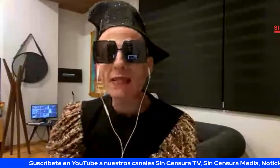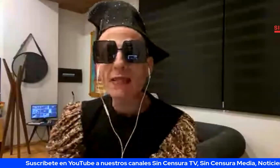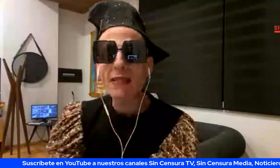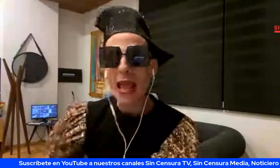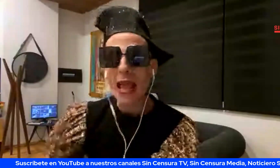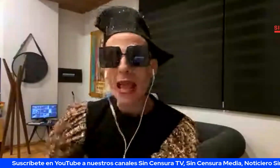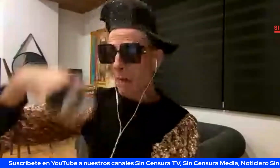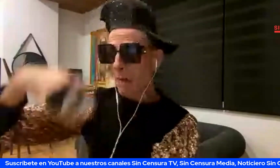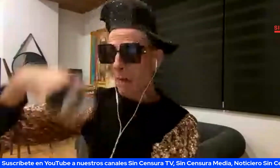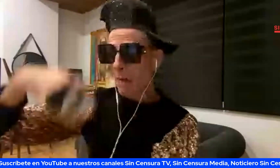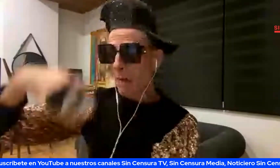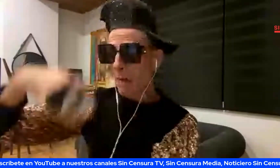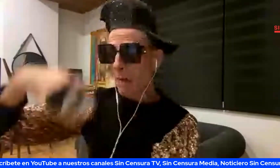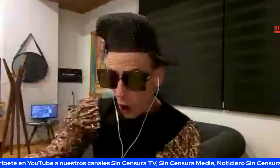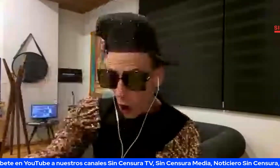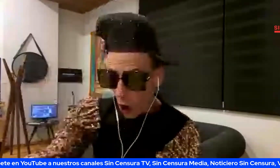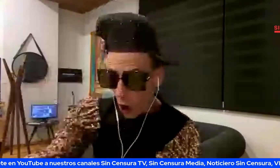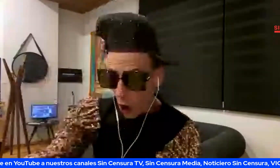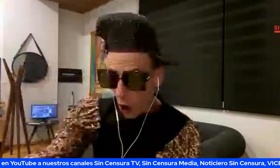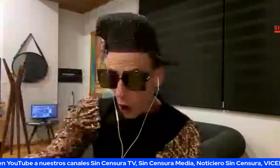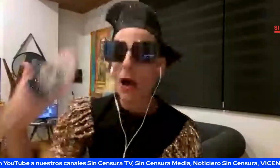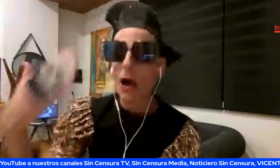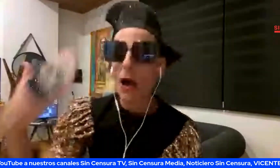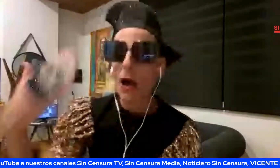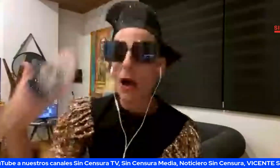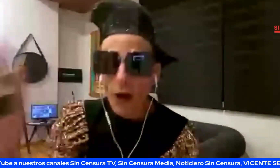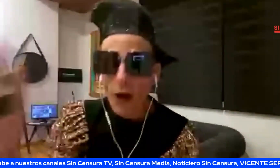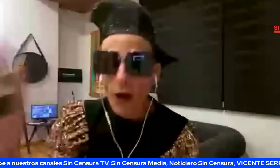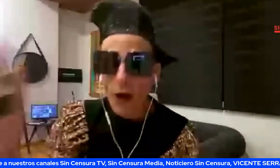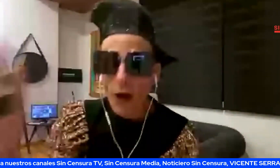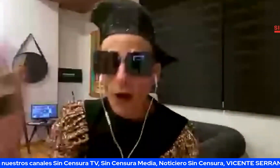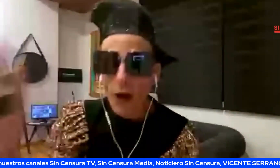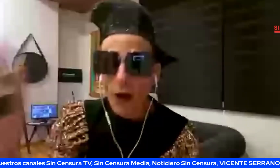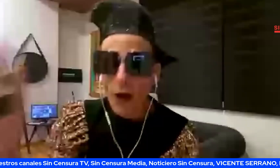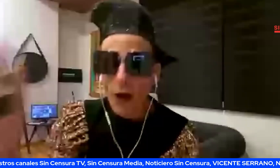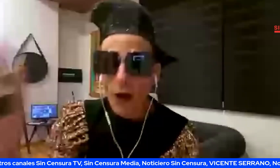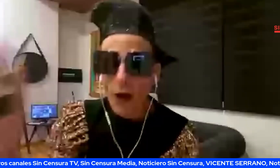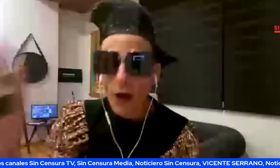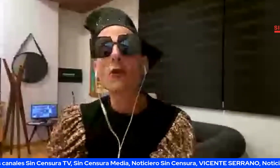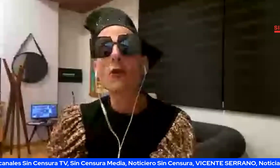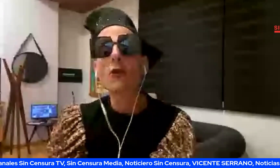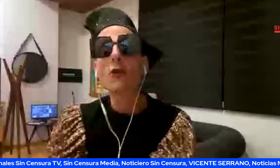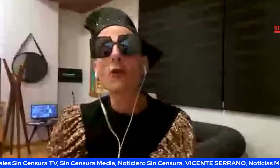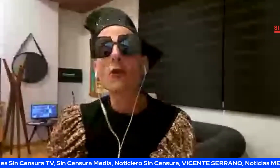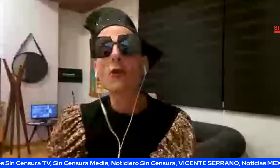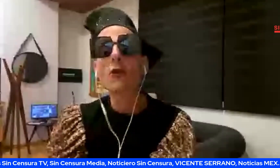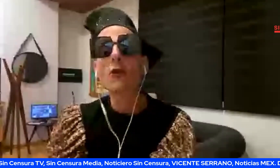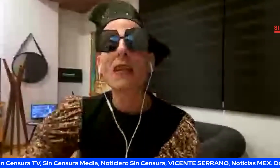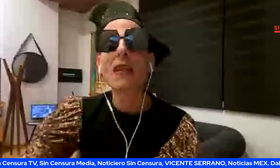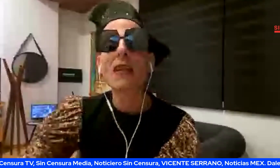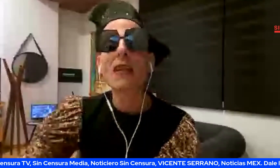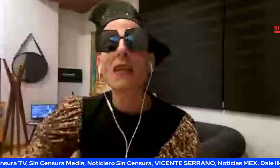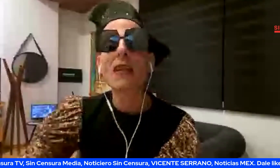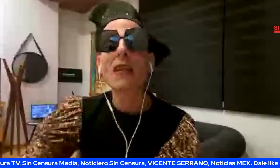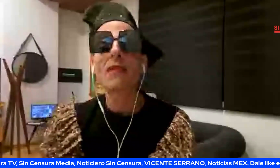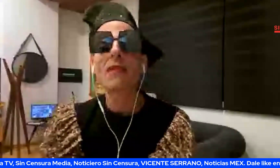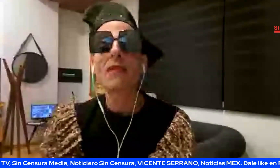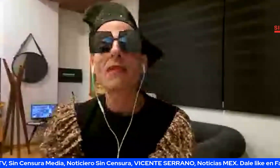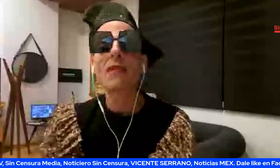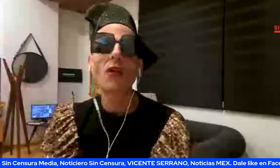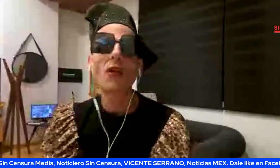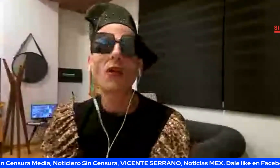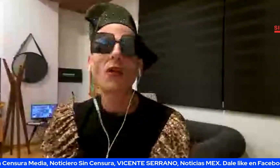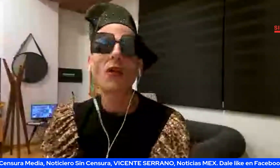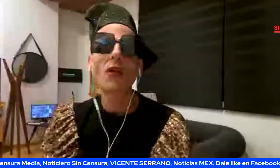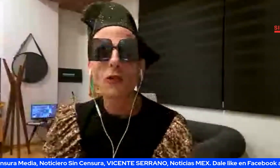se vendieron en mayoreo, peor, en 2,000 pesos para que después el Senado los volviera a vender